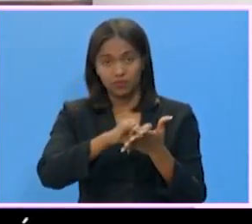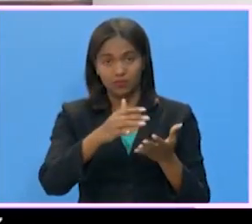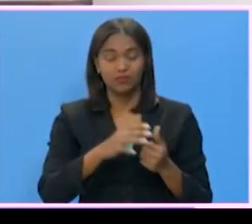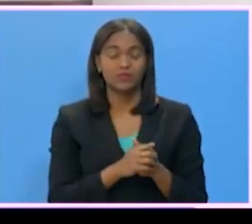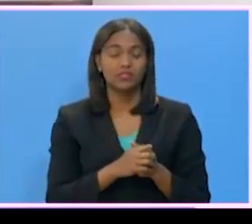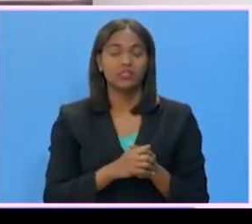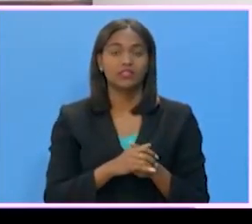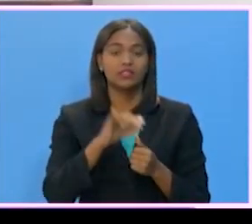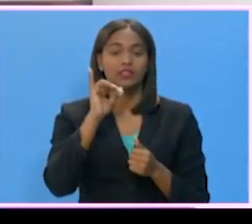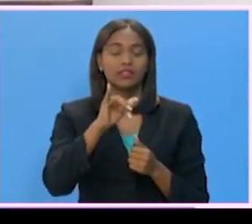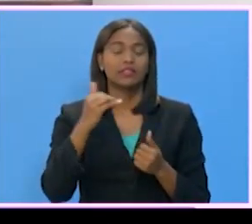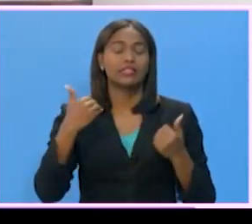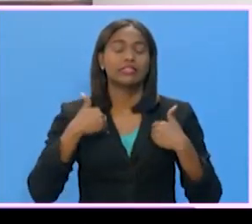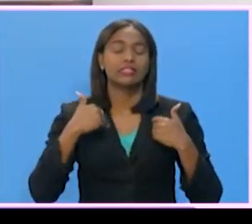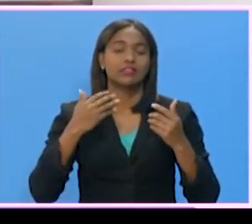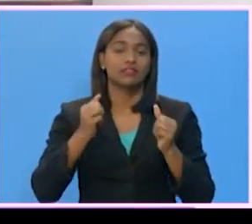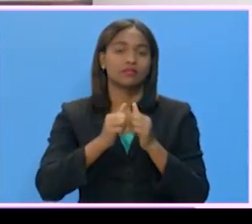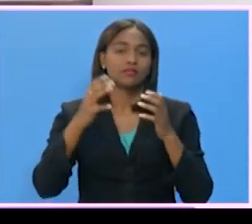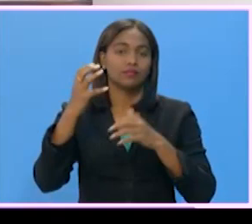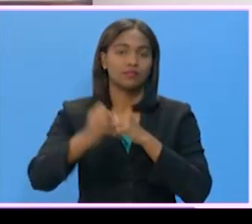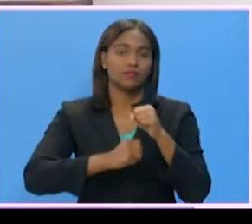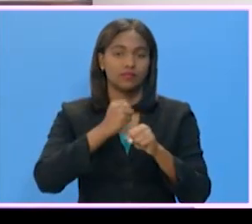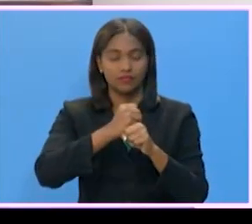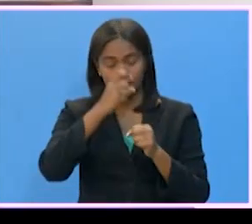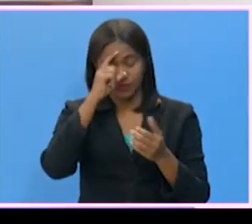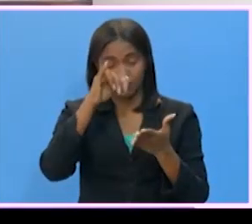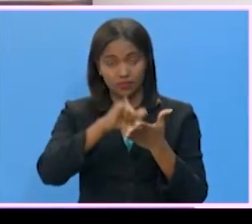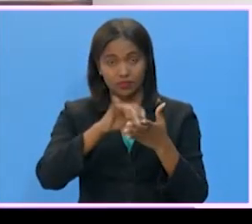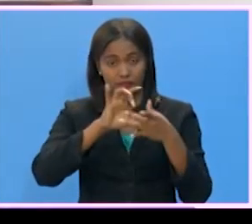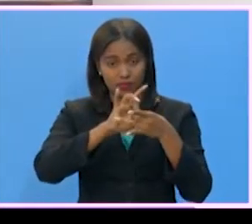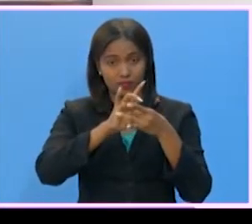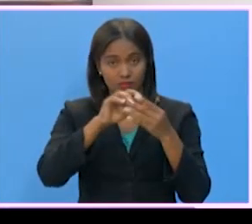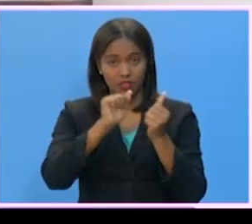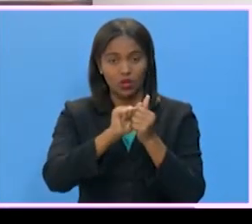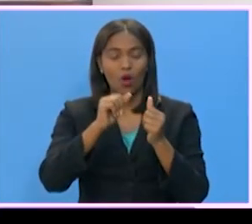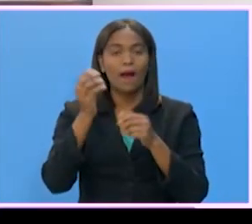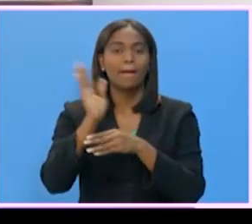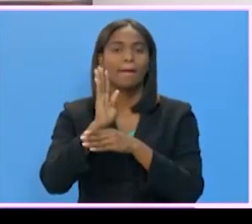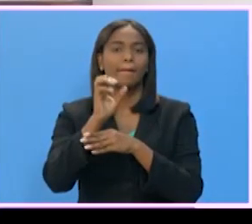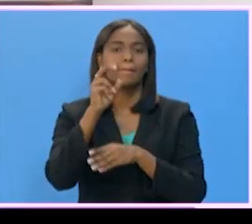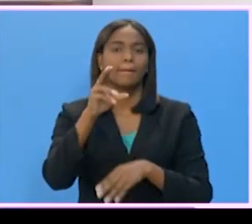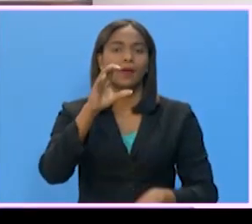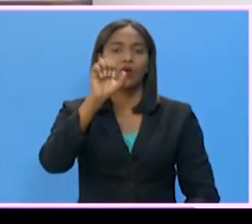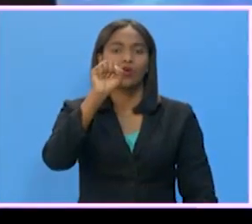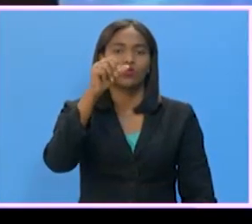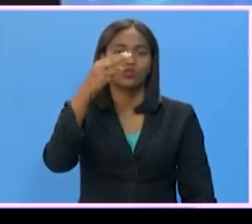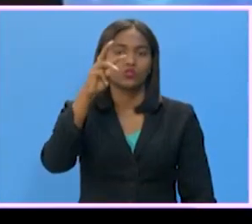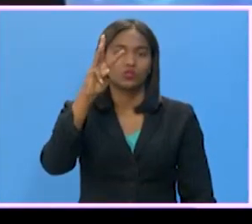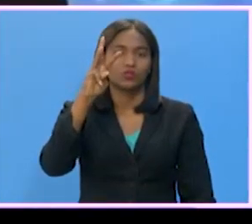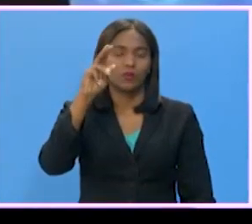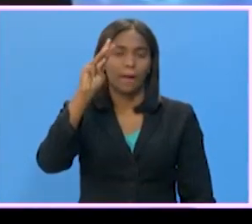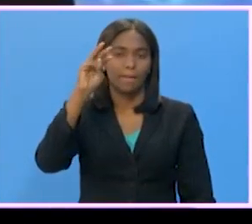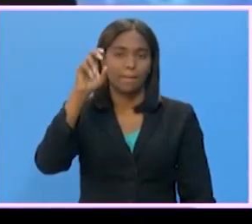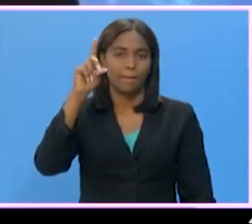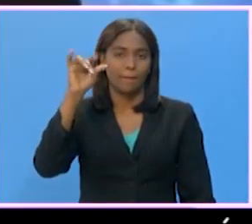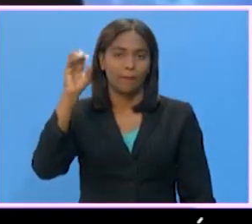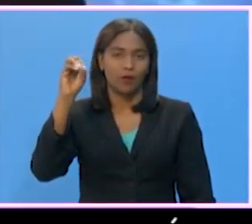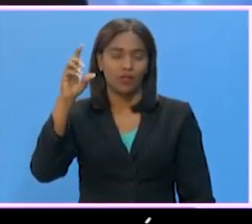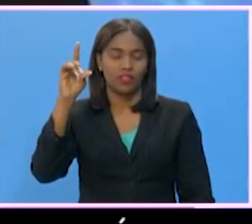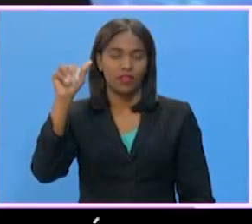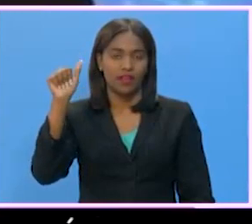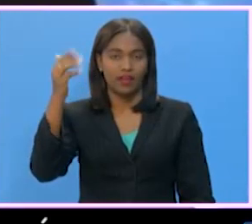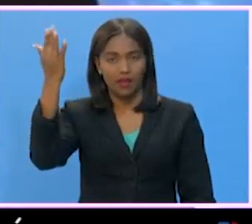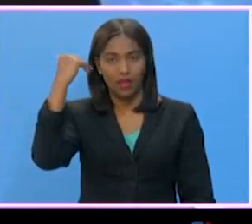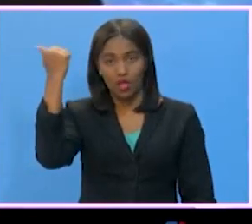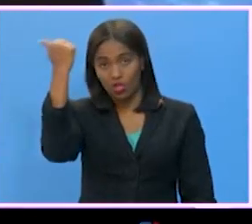Fue por largos años productor del popular programa El Show del Mediodía de la empresa Televisa. El pasado domingo, Guerrero